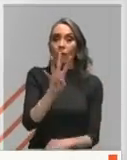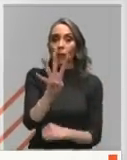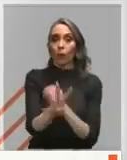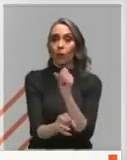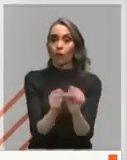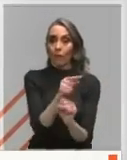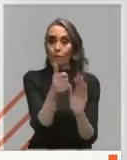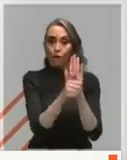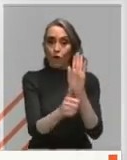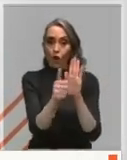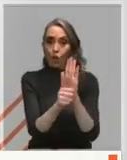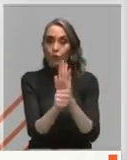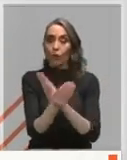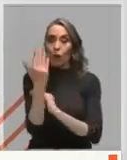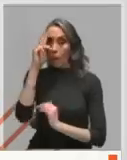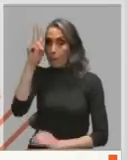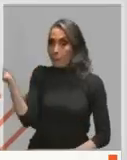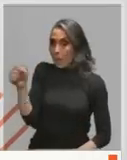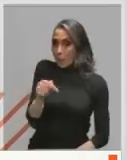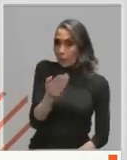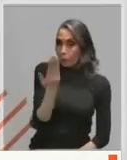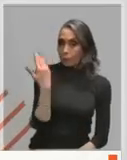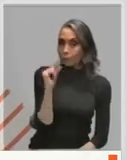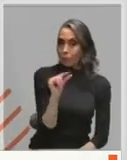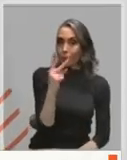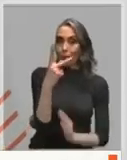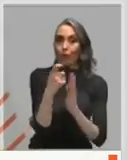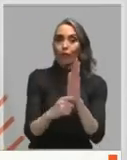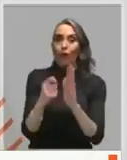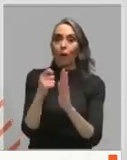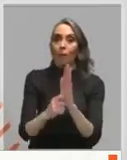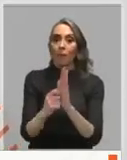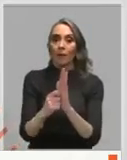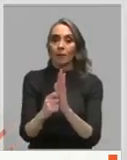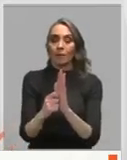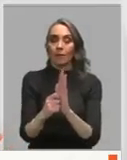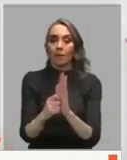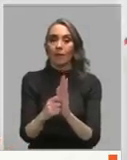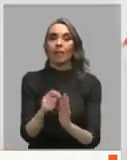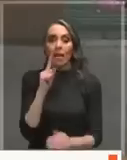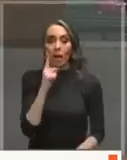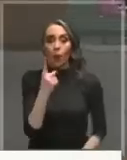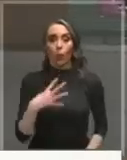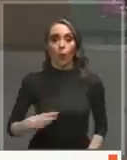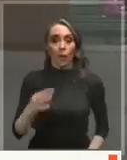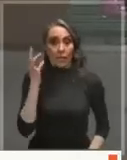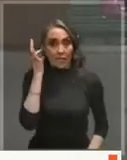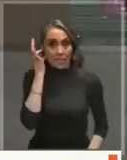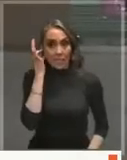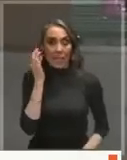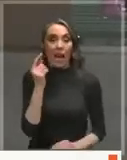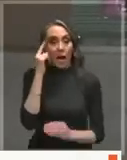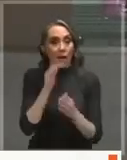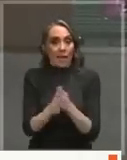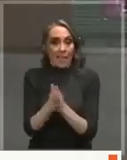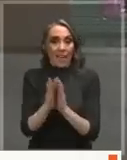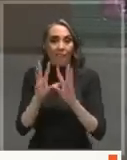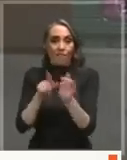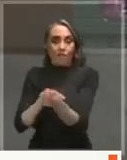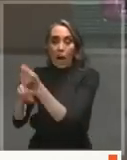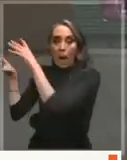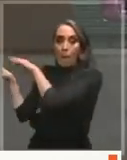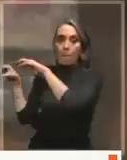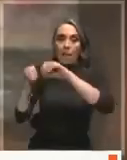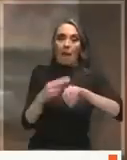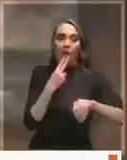años y había llegado desde Perú apenas hace 2 meses a Chile. Tenía una hija y la expectativa de traerse a su familia a